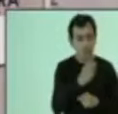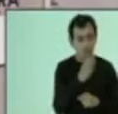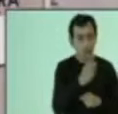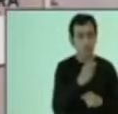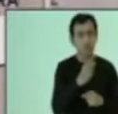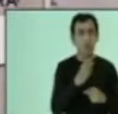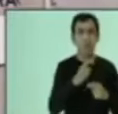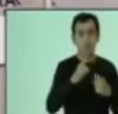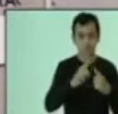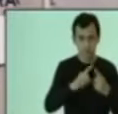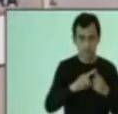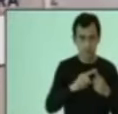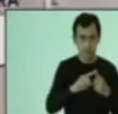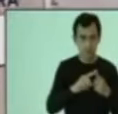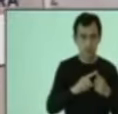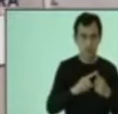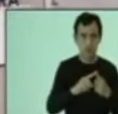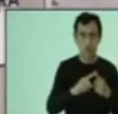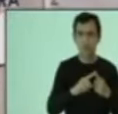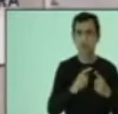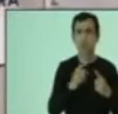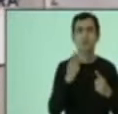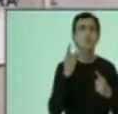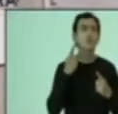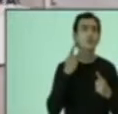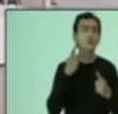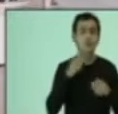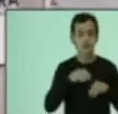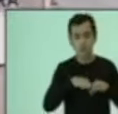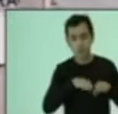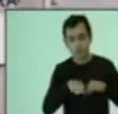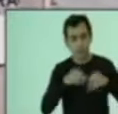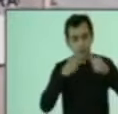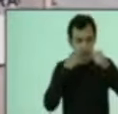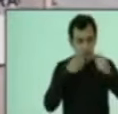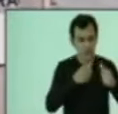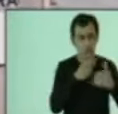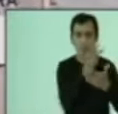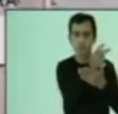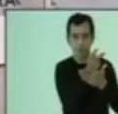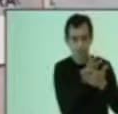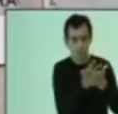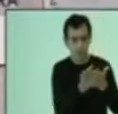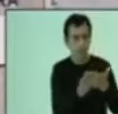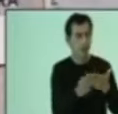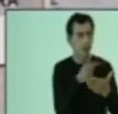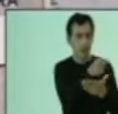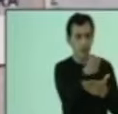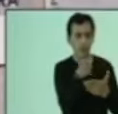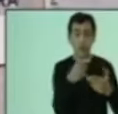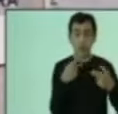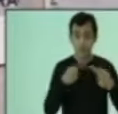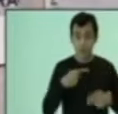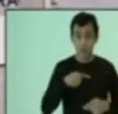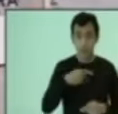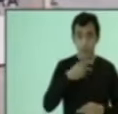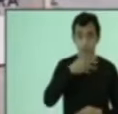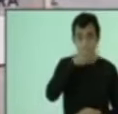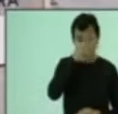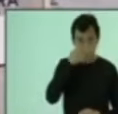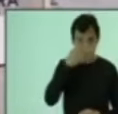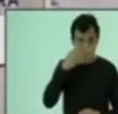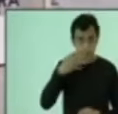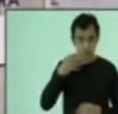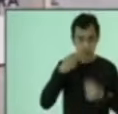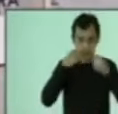vías: una política que subyace en trabajar con un programa de atención y protección a migrantes extranjeros, los